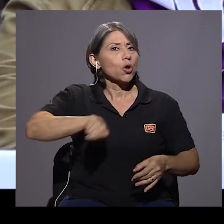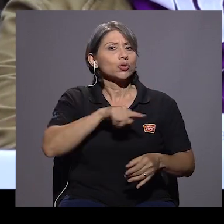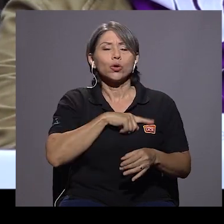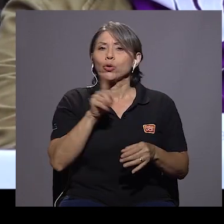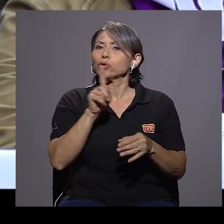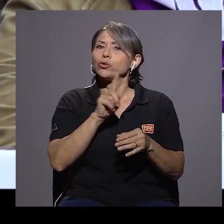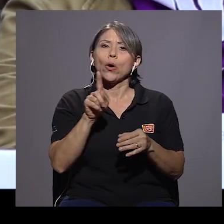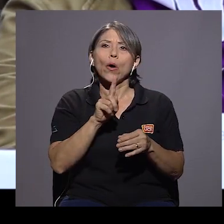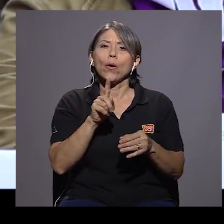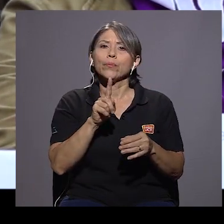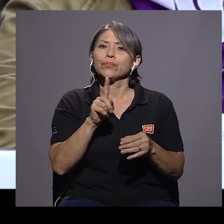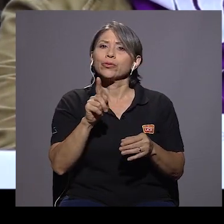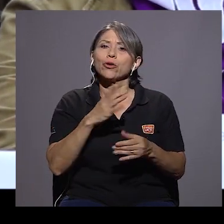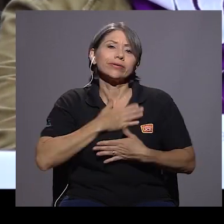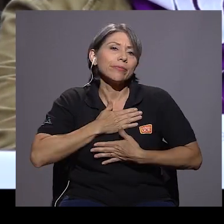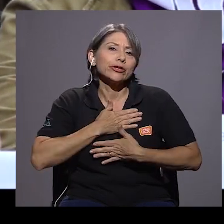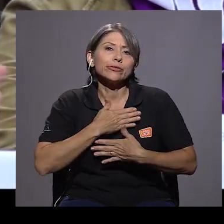no